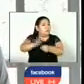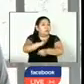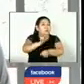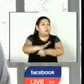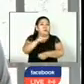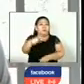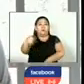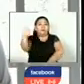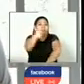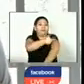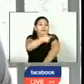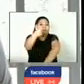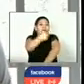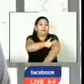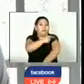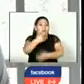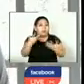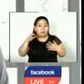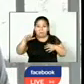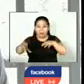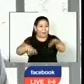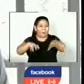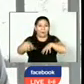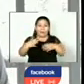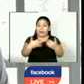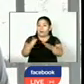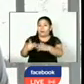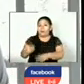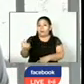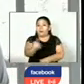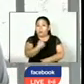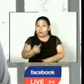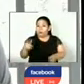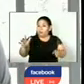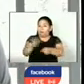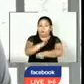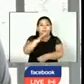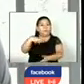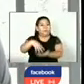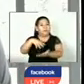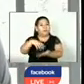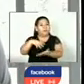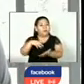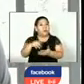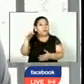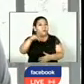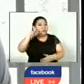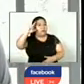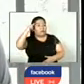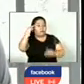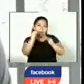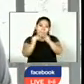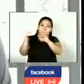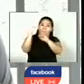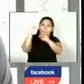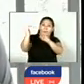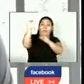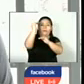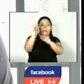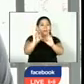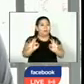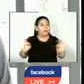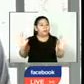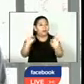este año, garantizando la cobertura al 100% de la población salvadoreña, lo cual nos posicionaría evidentemente con esa